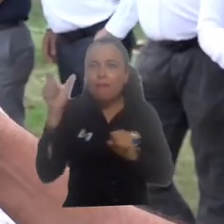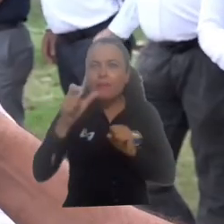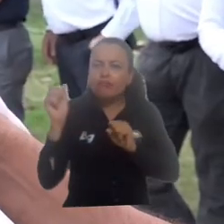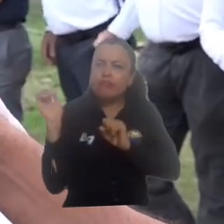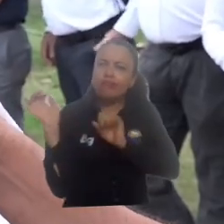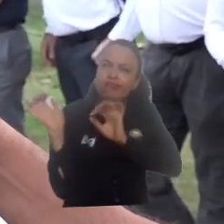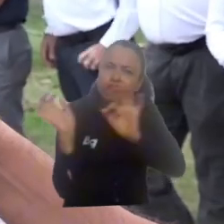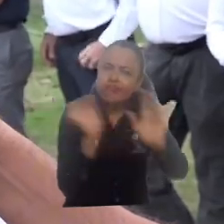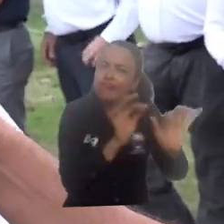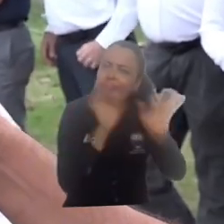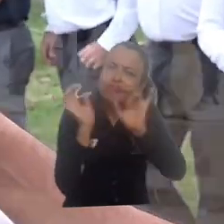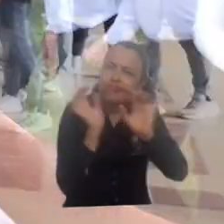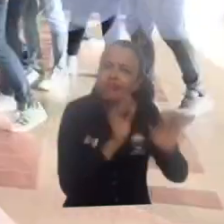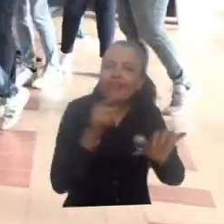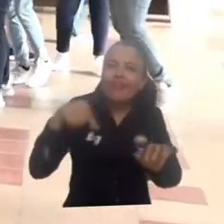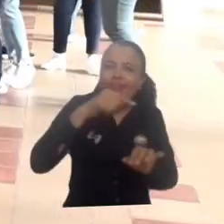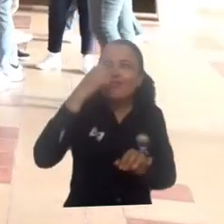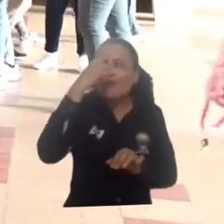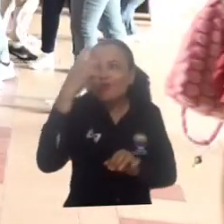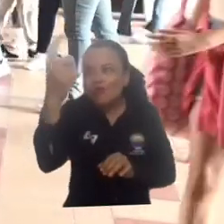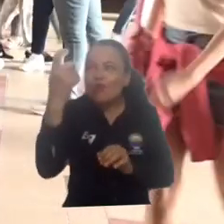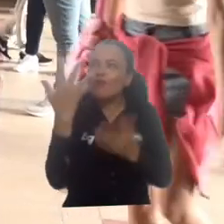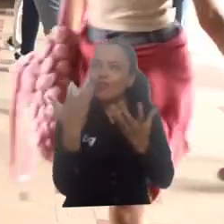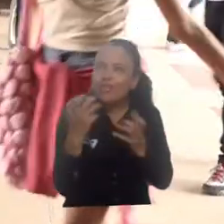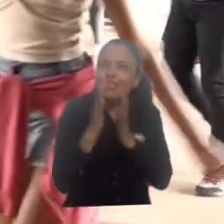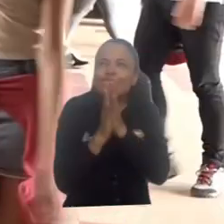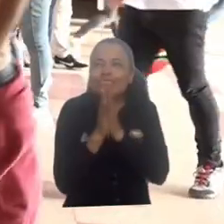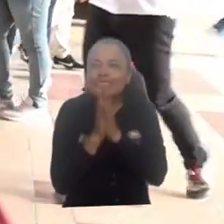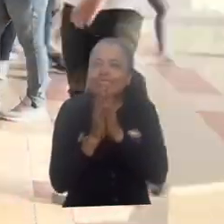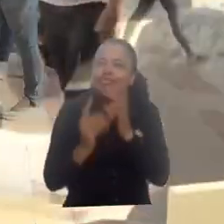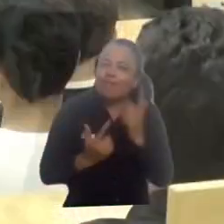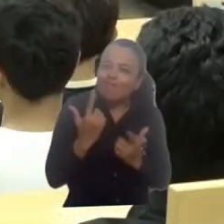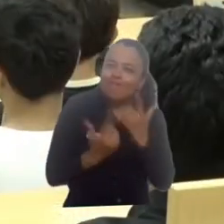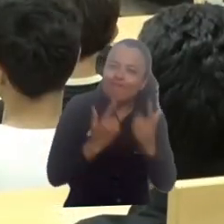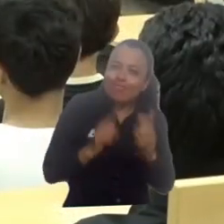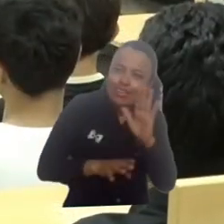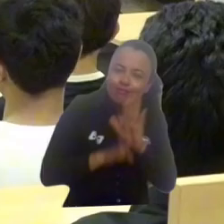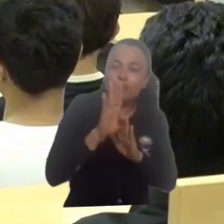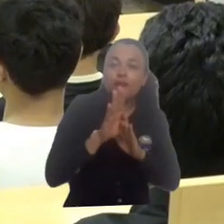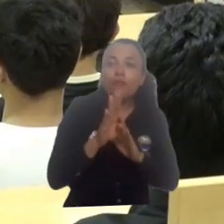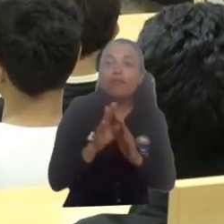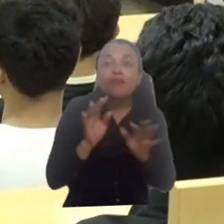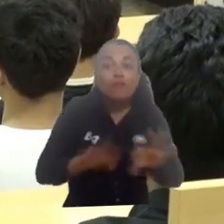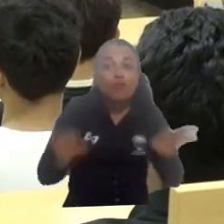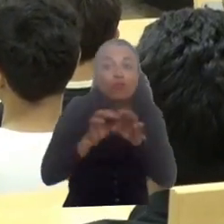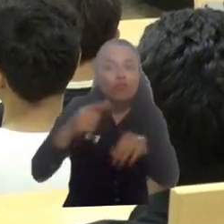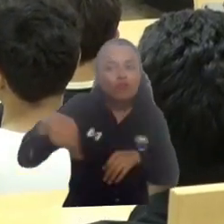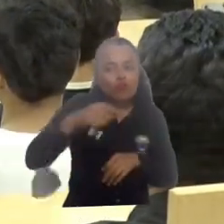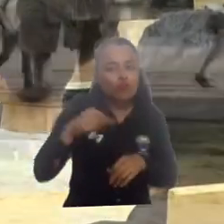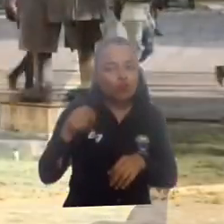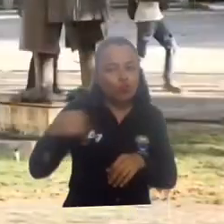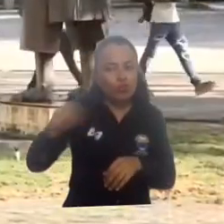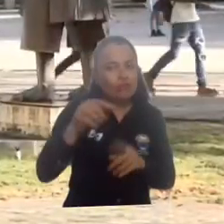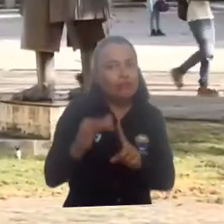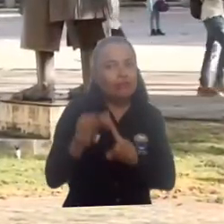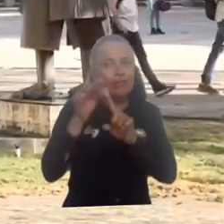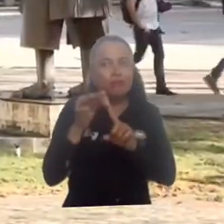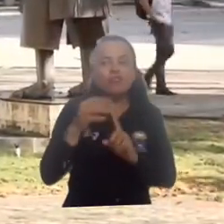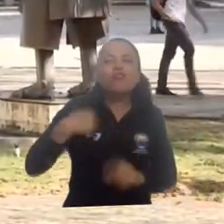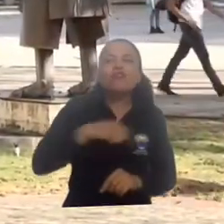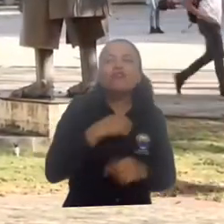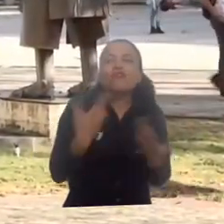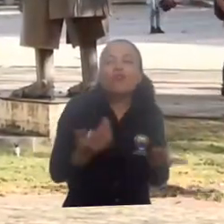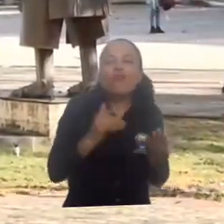esa avalancha de esperanza, de sueños, de ganas de salir adelante. Creo que la mejor forma de decirle, ustedes son importantes para nosotros, es aquí